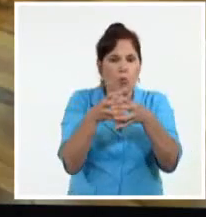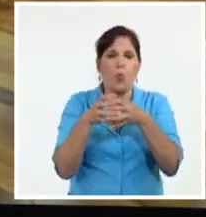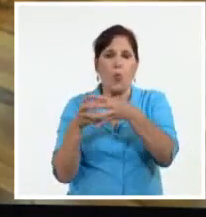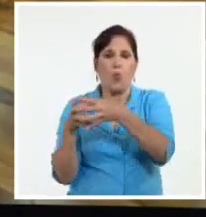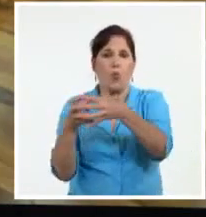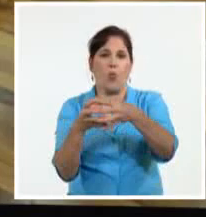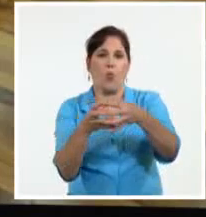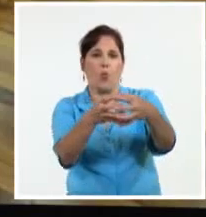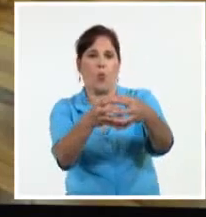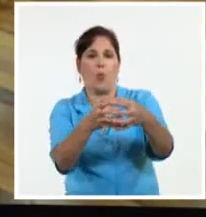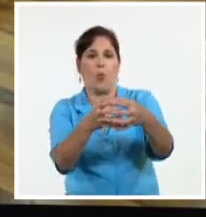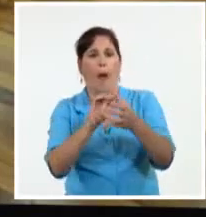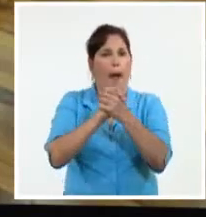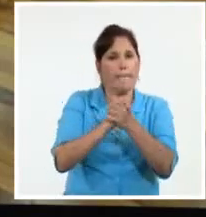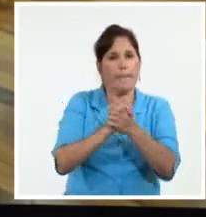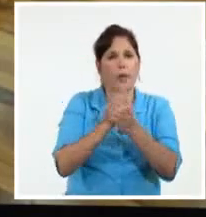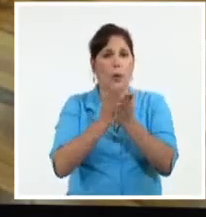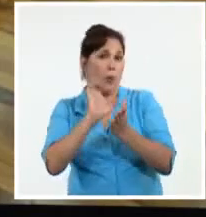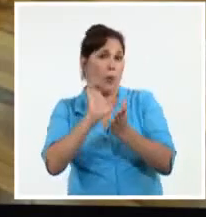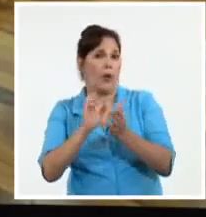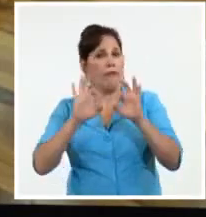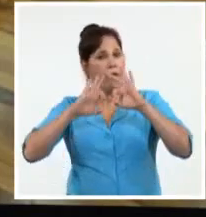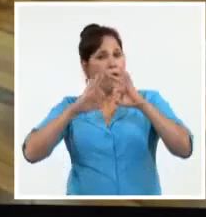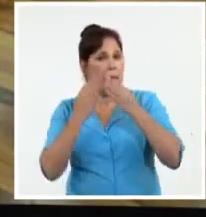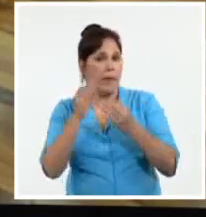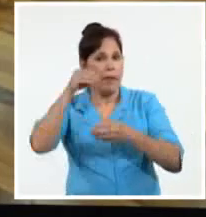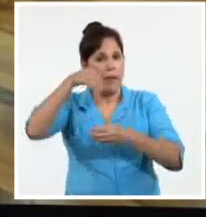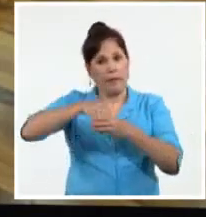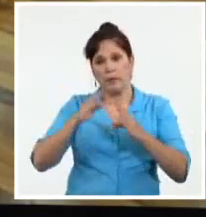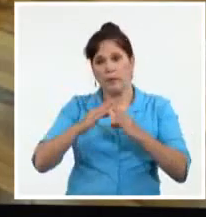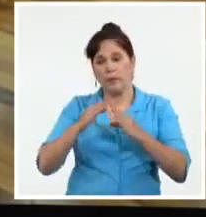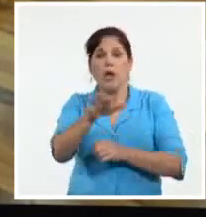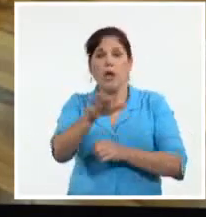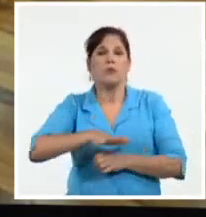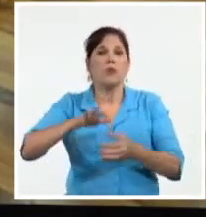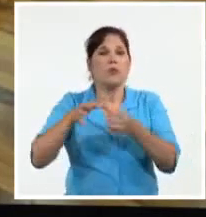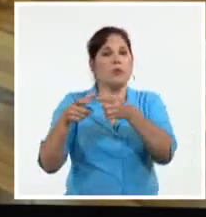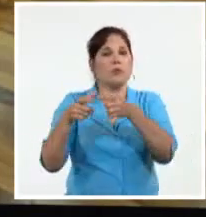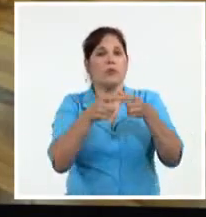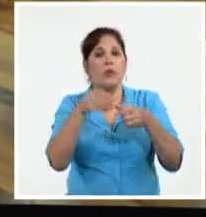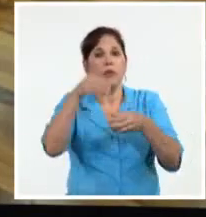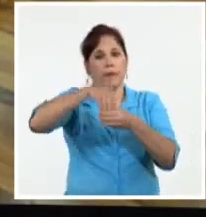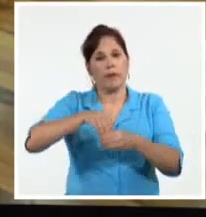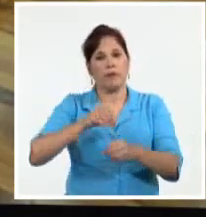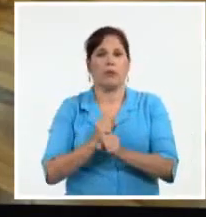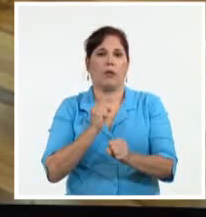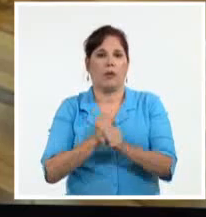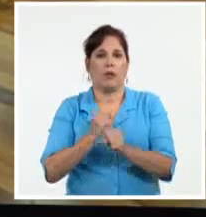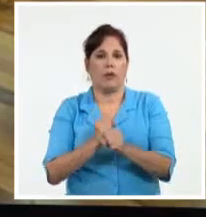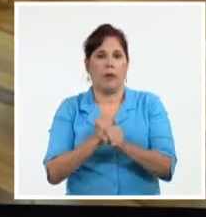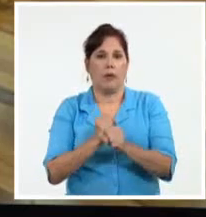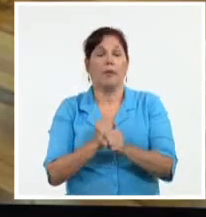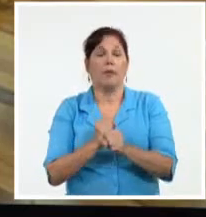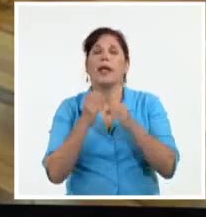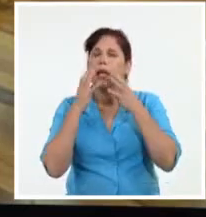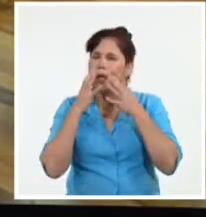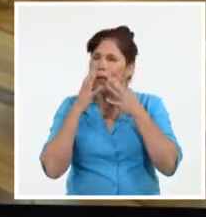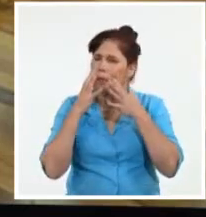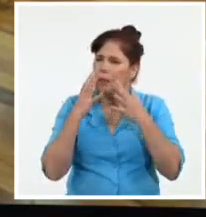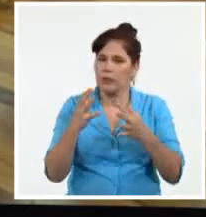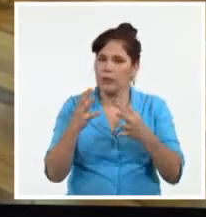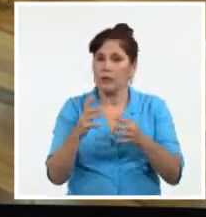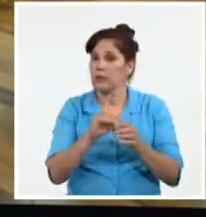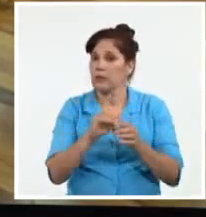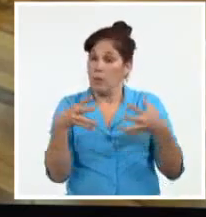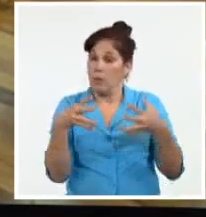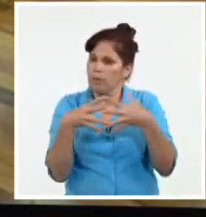tiempo, un club de amigos en la escuela, una familia en el hogar, una asociación en el trabajo. Solo se es vulnerable.